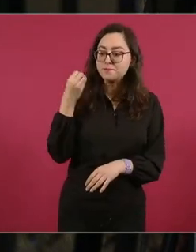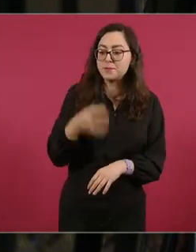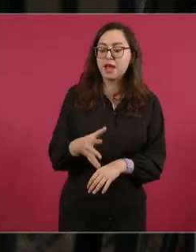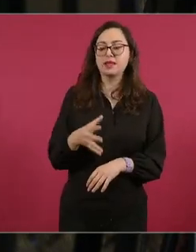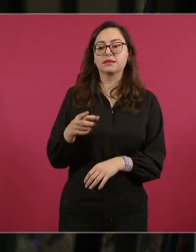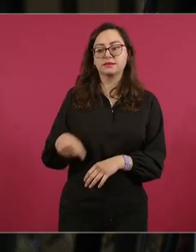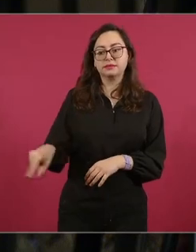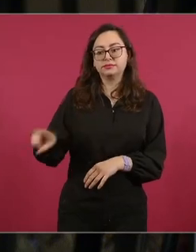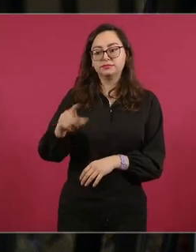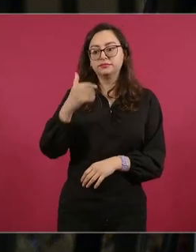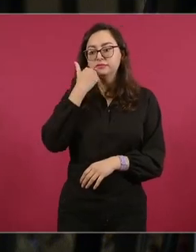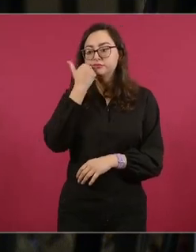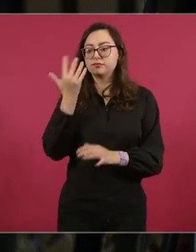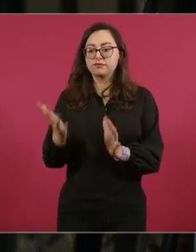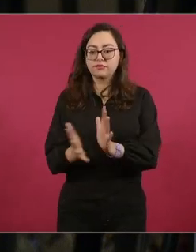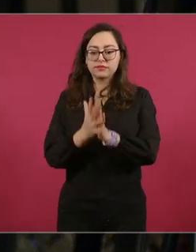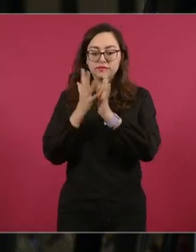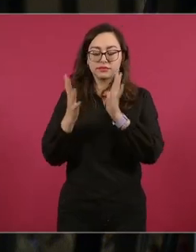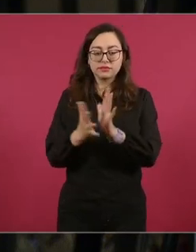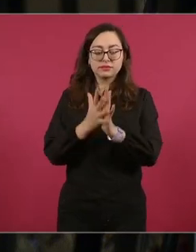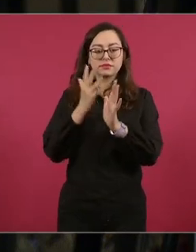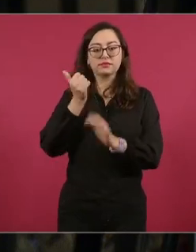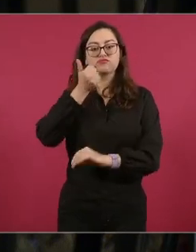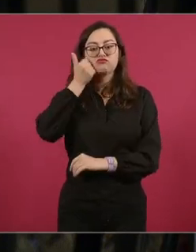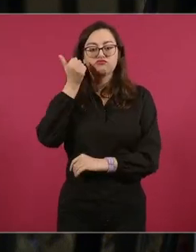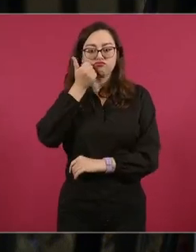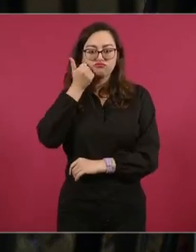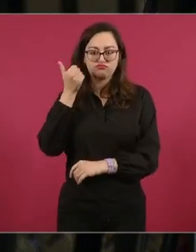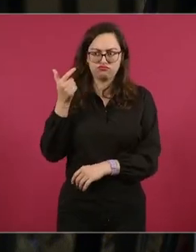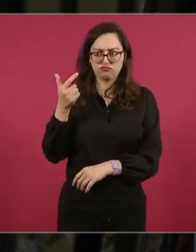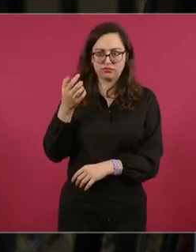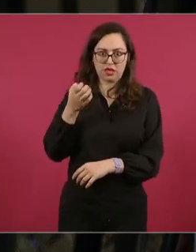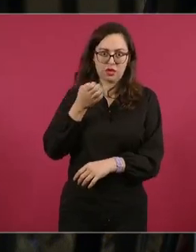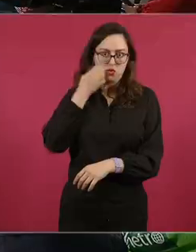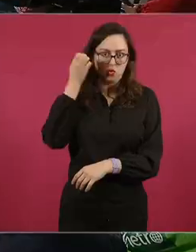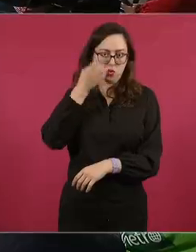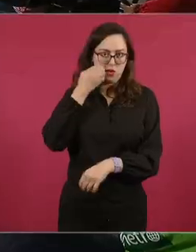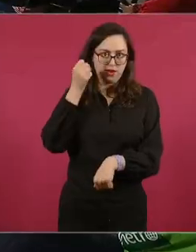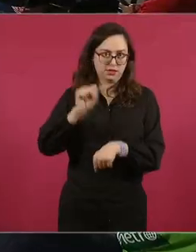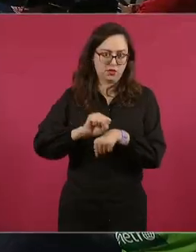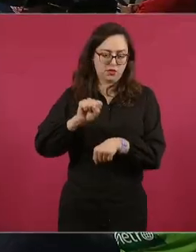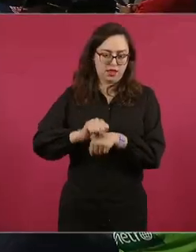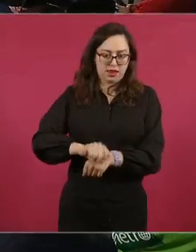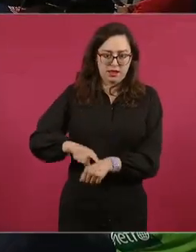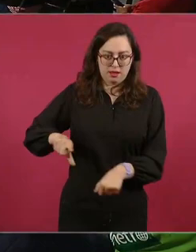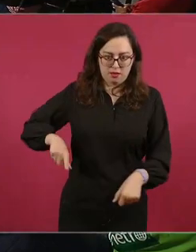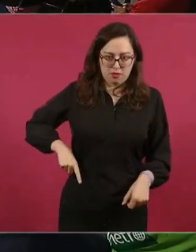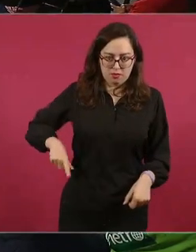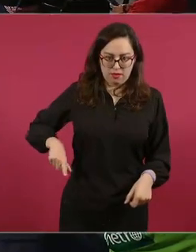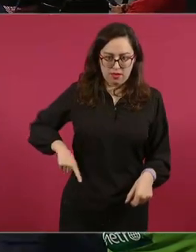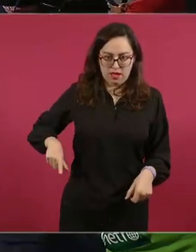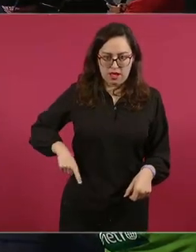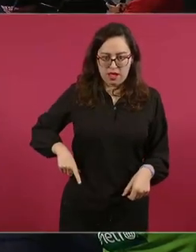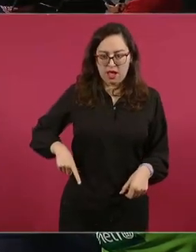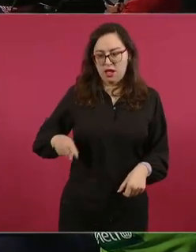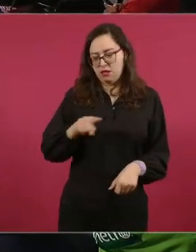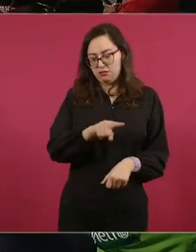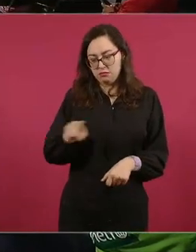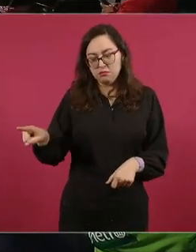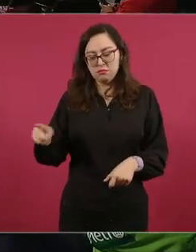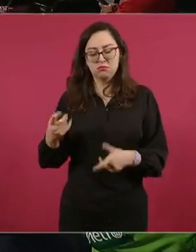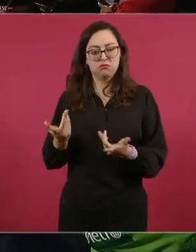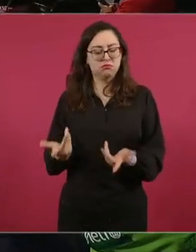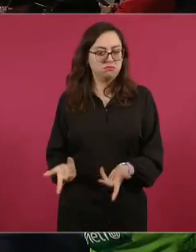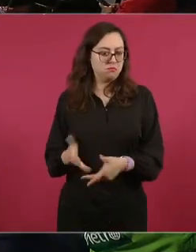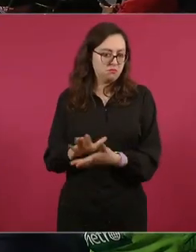reconocimiento para ellos, que son además estudiantes de una institución pública, todos ellos, bueno, de extracción de familias de clase